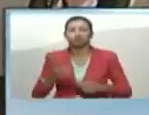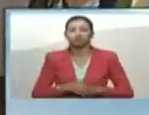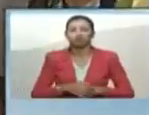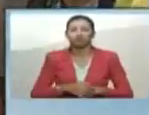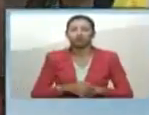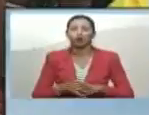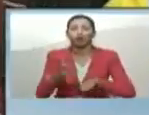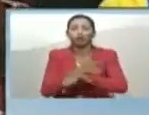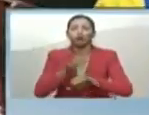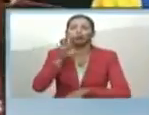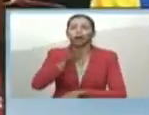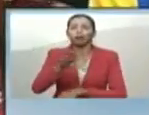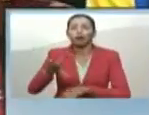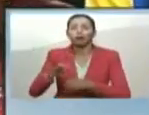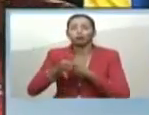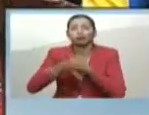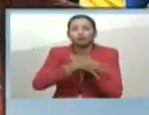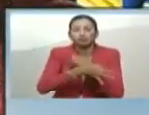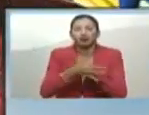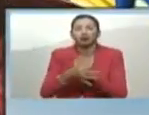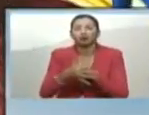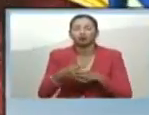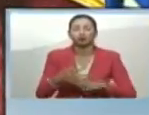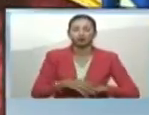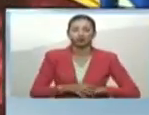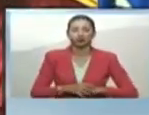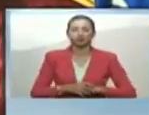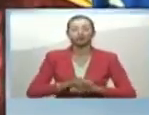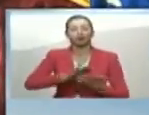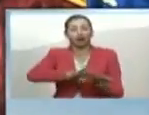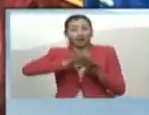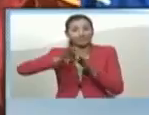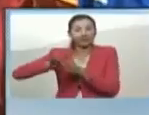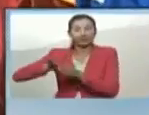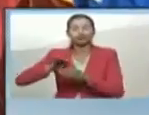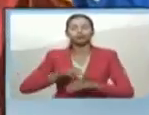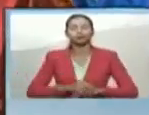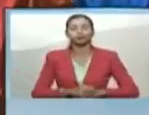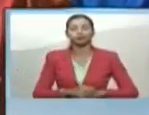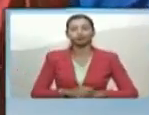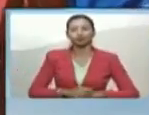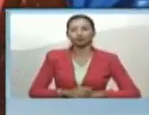o municipal por otro lado en las